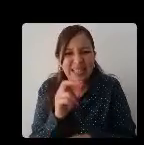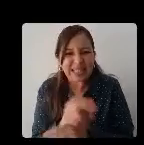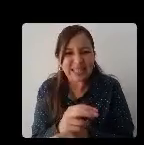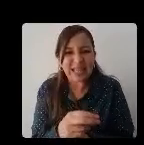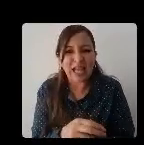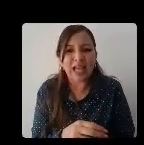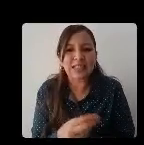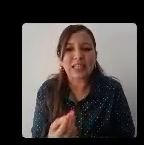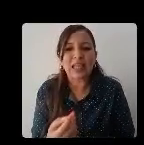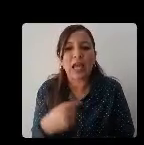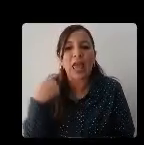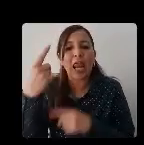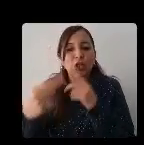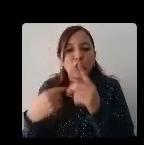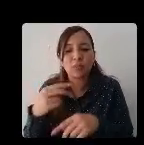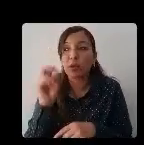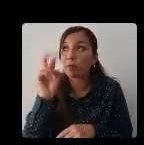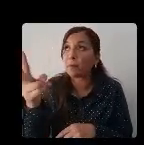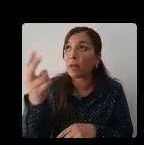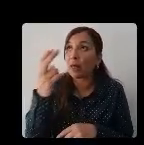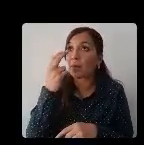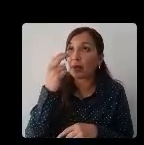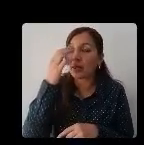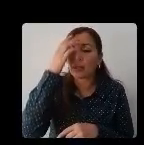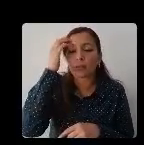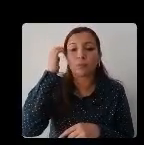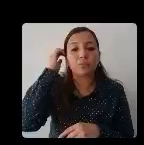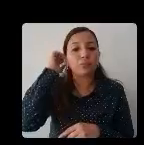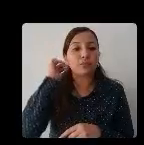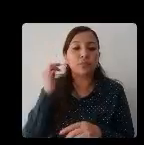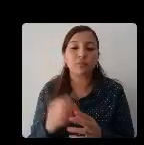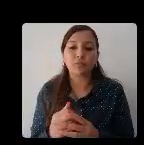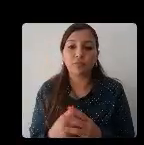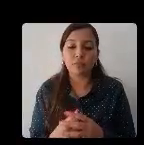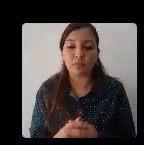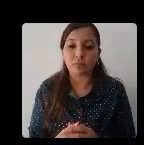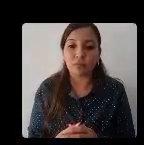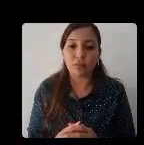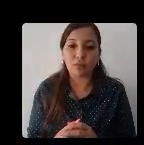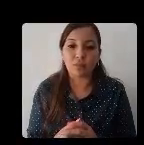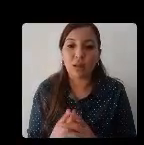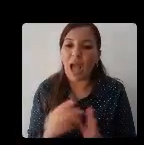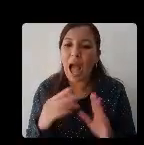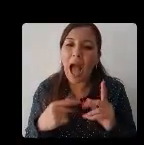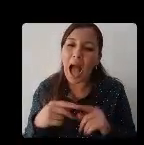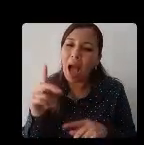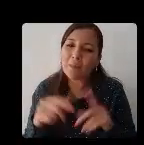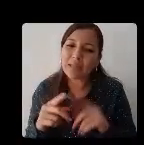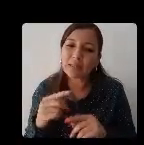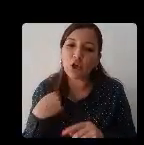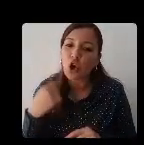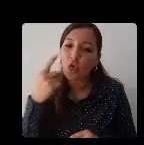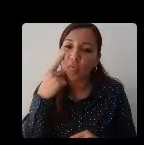pilas, están muy activos en cómo fortalecer y seguir apostando por el turismo que realmente está beneficiando a